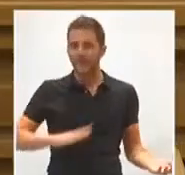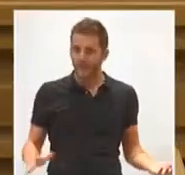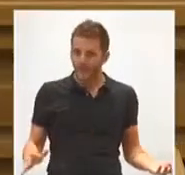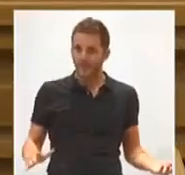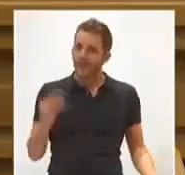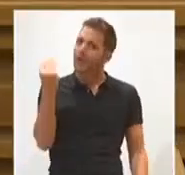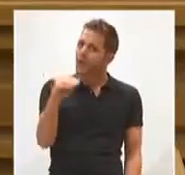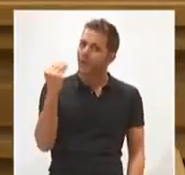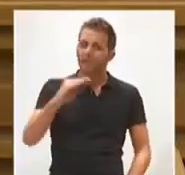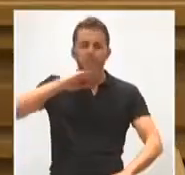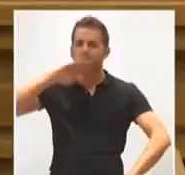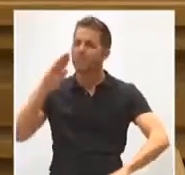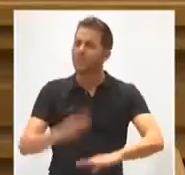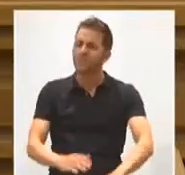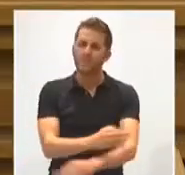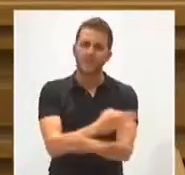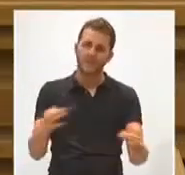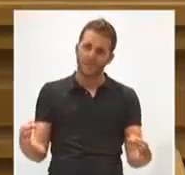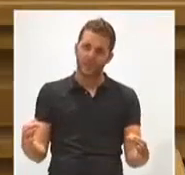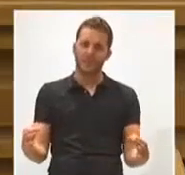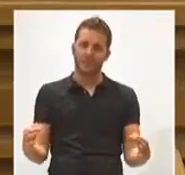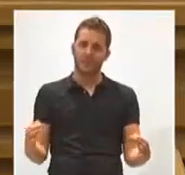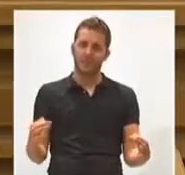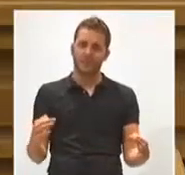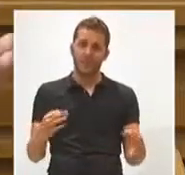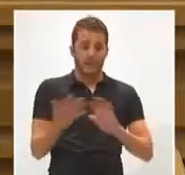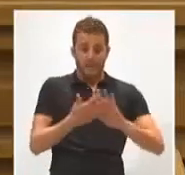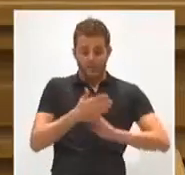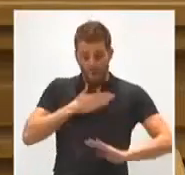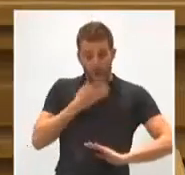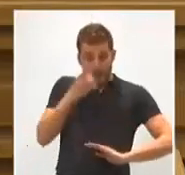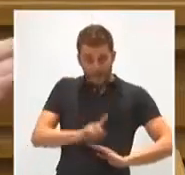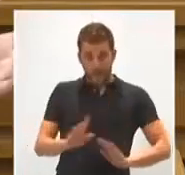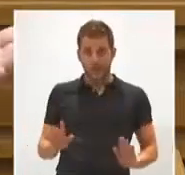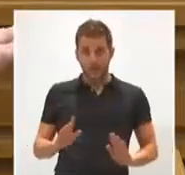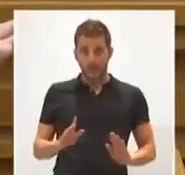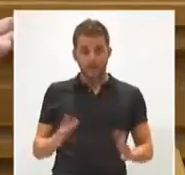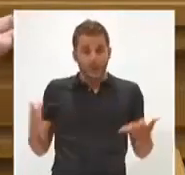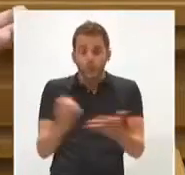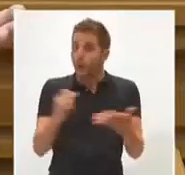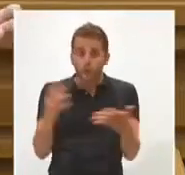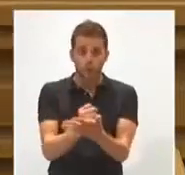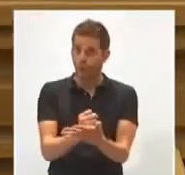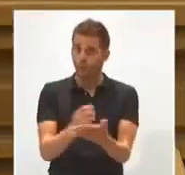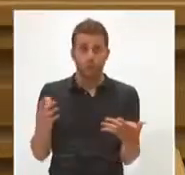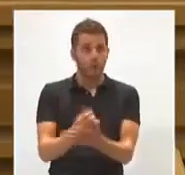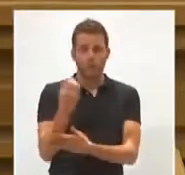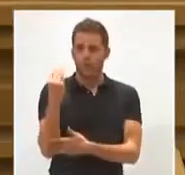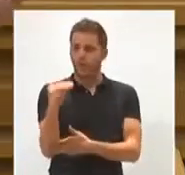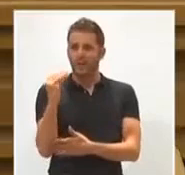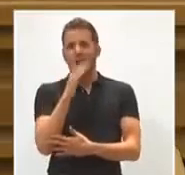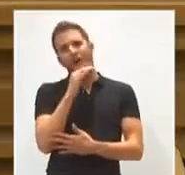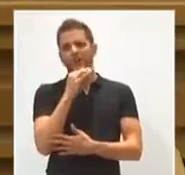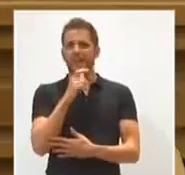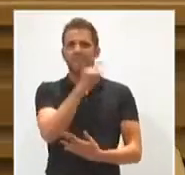jóvenes han cumplido de maravilla no hablo por los míos que lo han hecho muy bien no no no yo creo que todos ahora se ceban